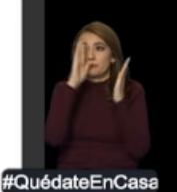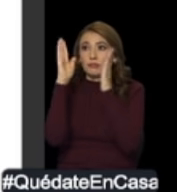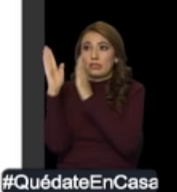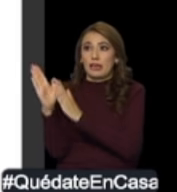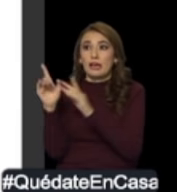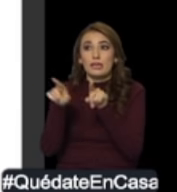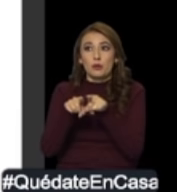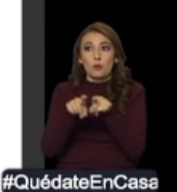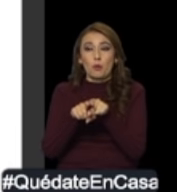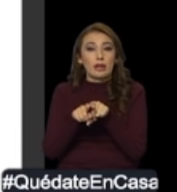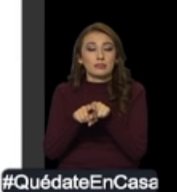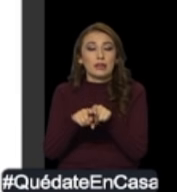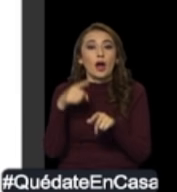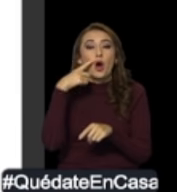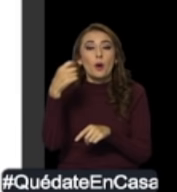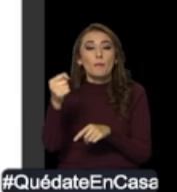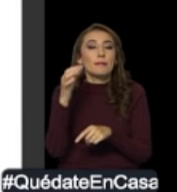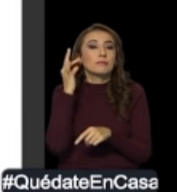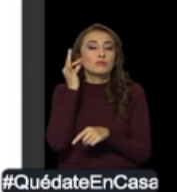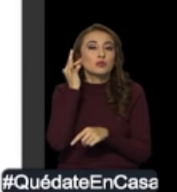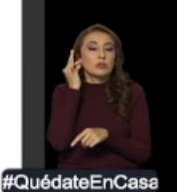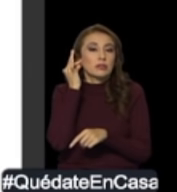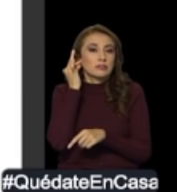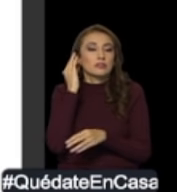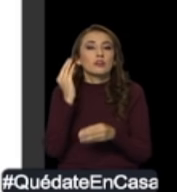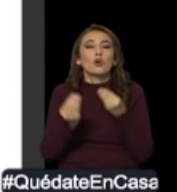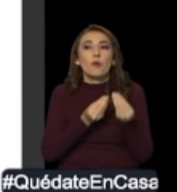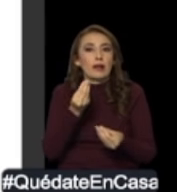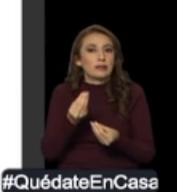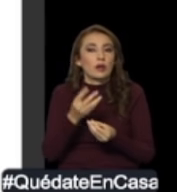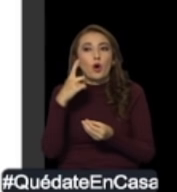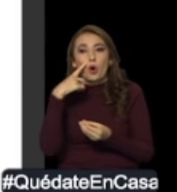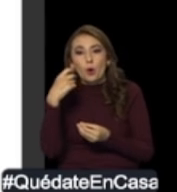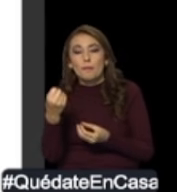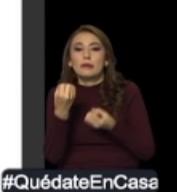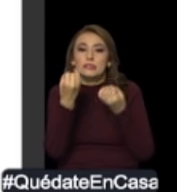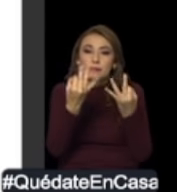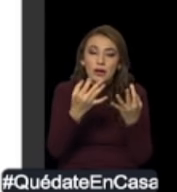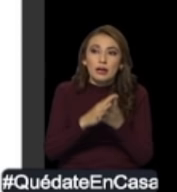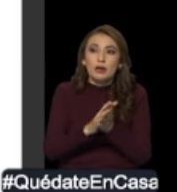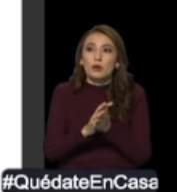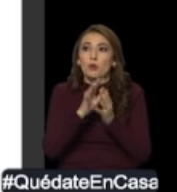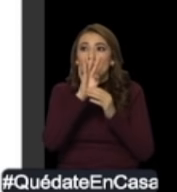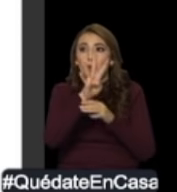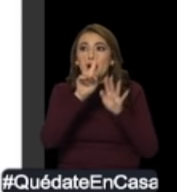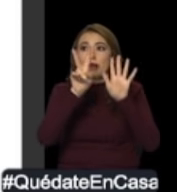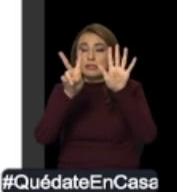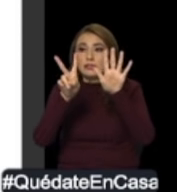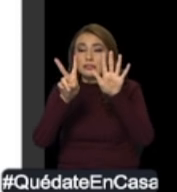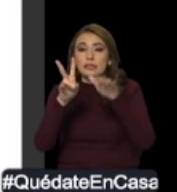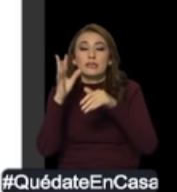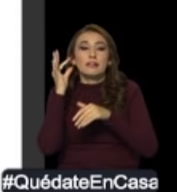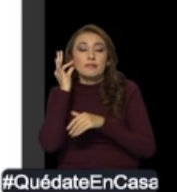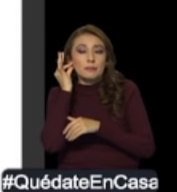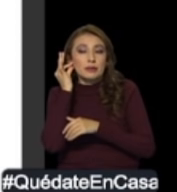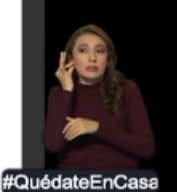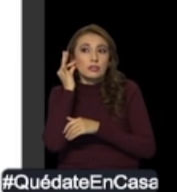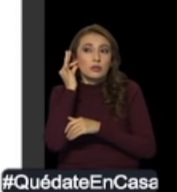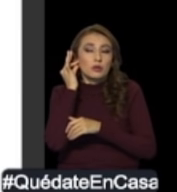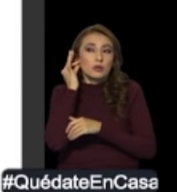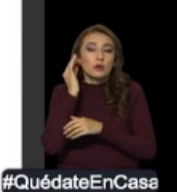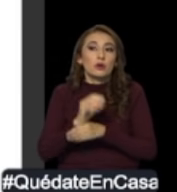al sexo o al género, y femenino está en 47.9% y masculino en